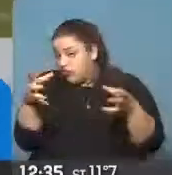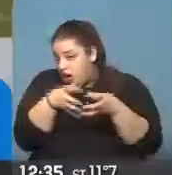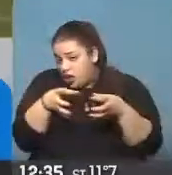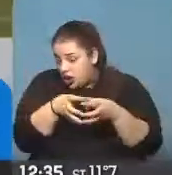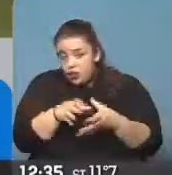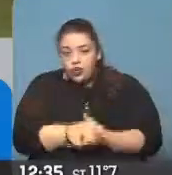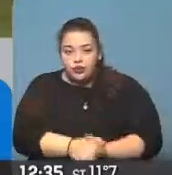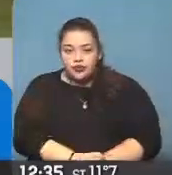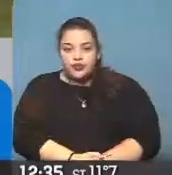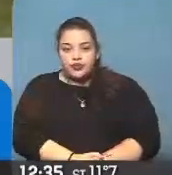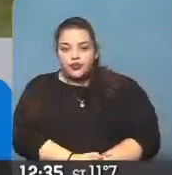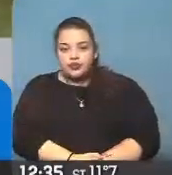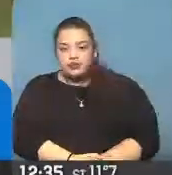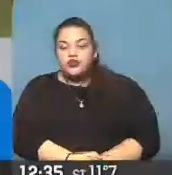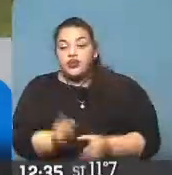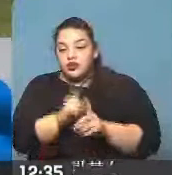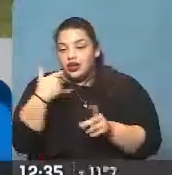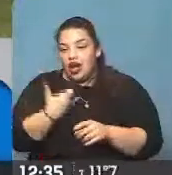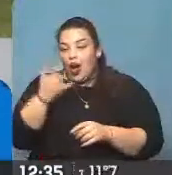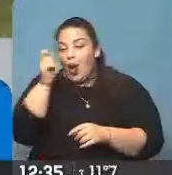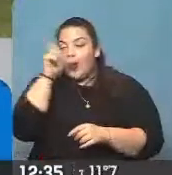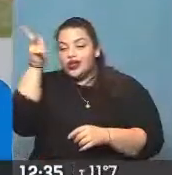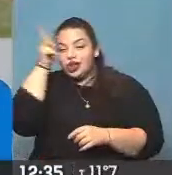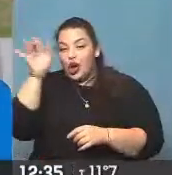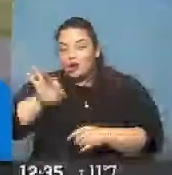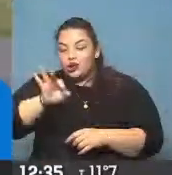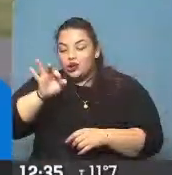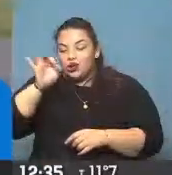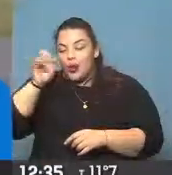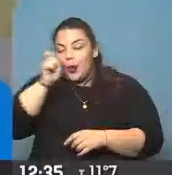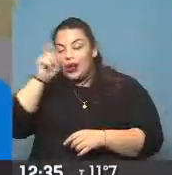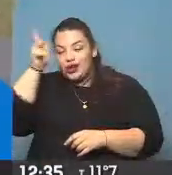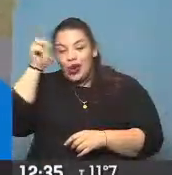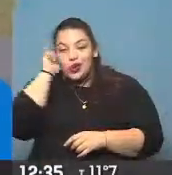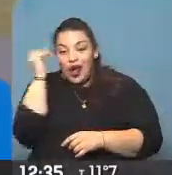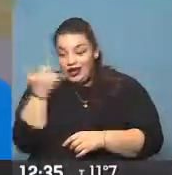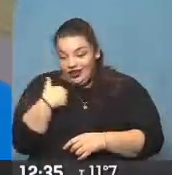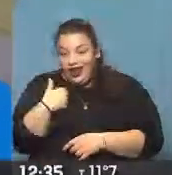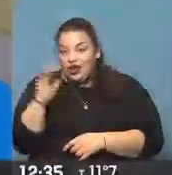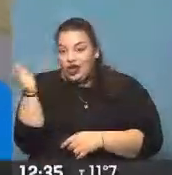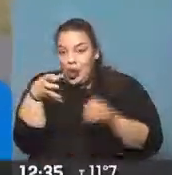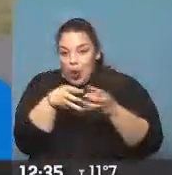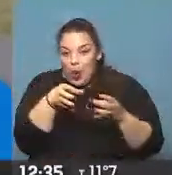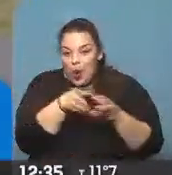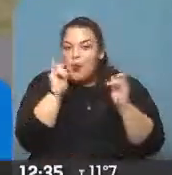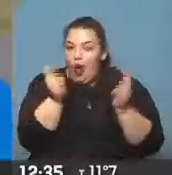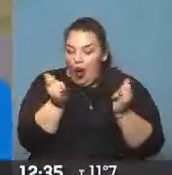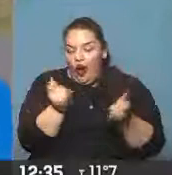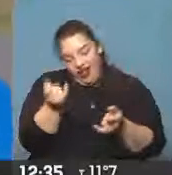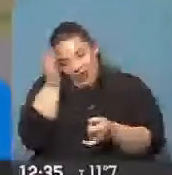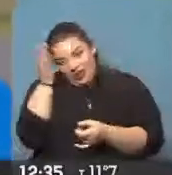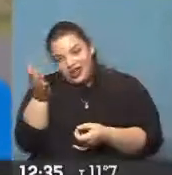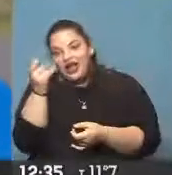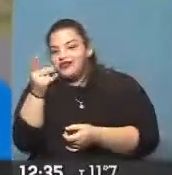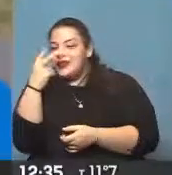persona casi todos así como tengo 28 años y como el más grande y medio de eso es el más grande sí y somos todos un grupo de muy jóvenes que con